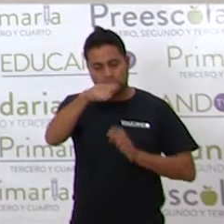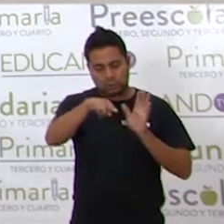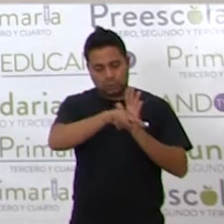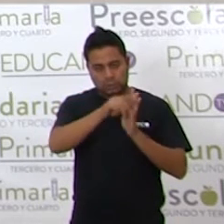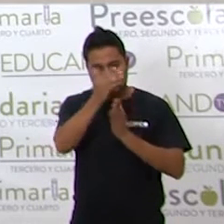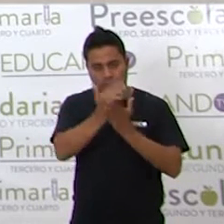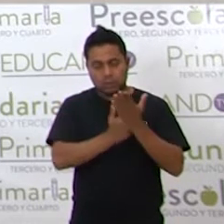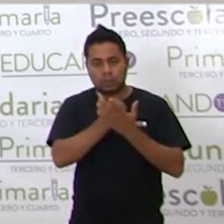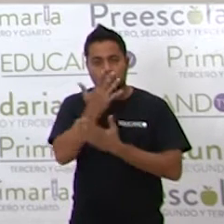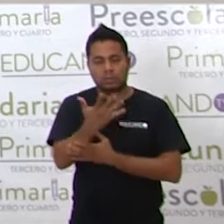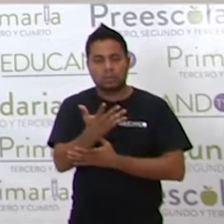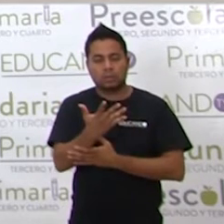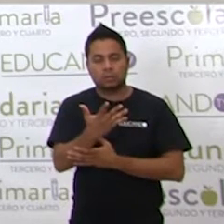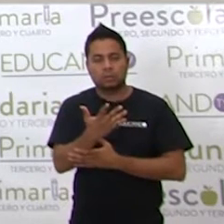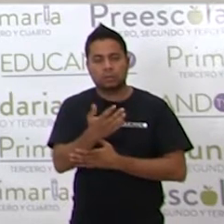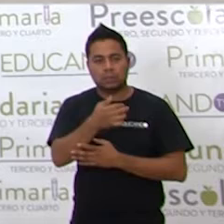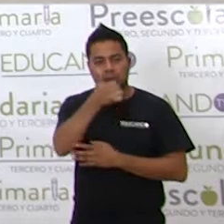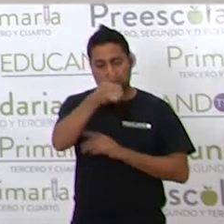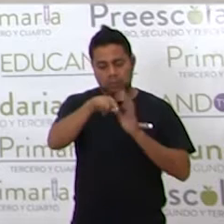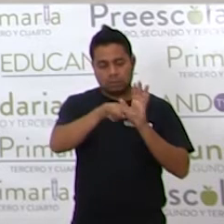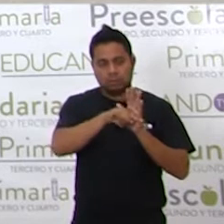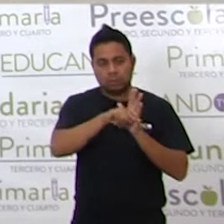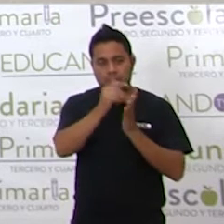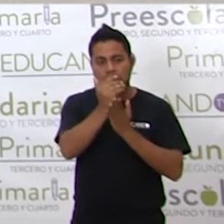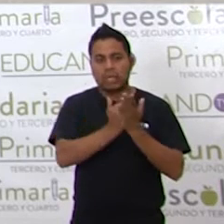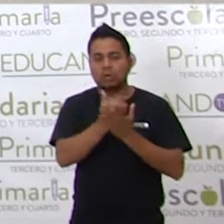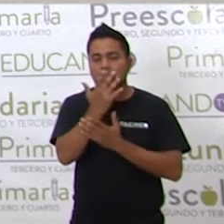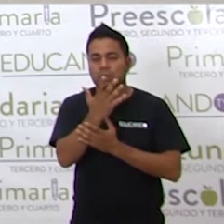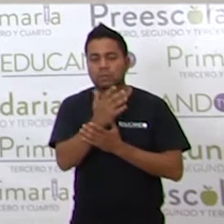restamos 5, es decir, 6 menos 5,